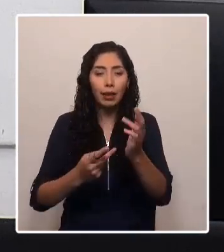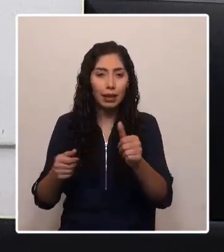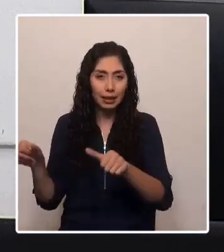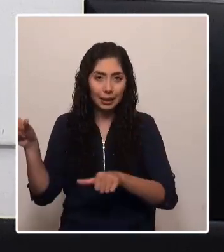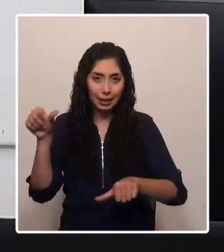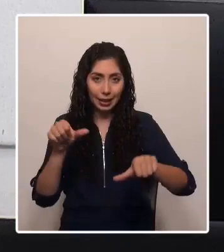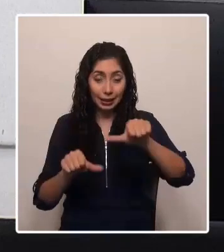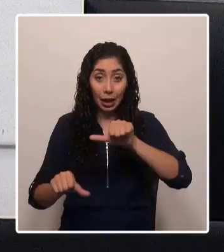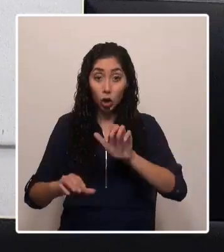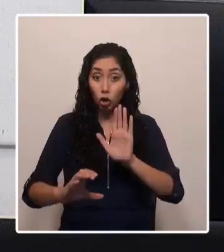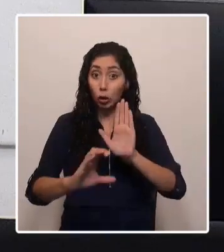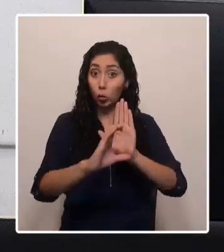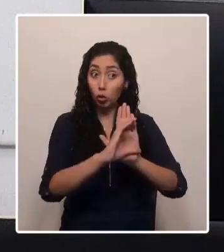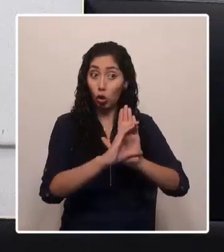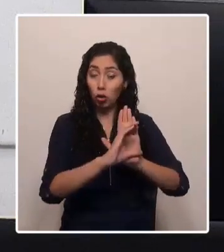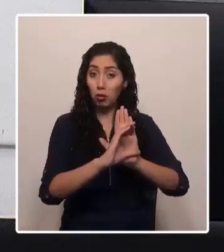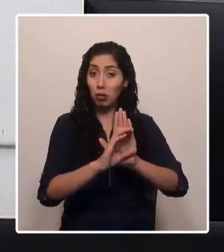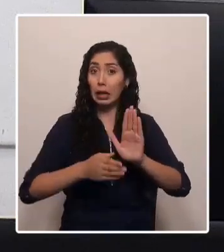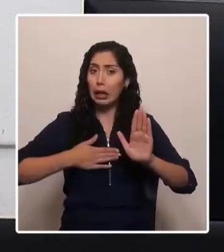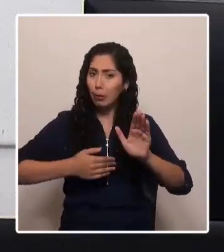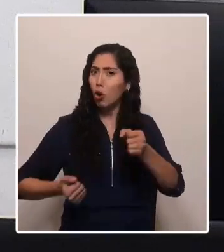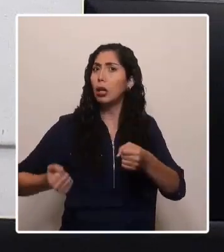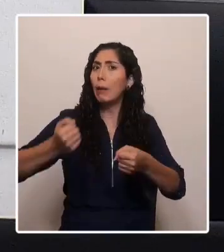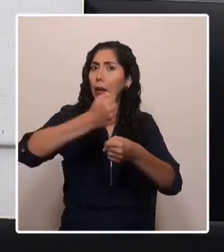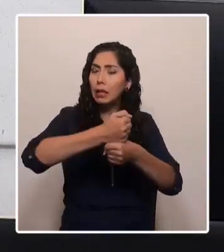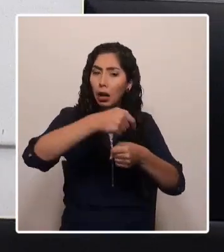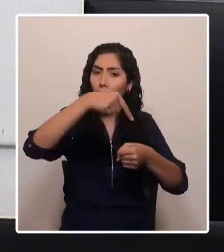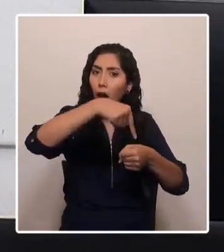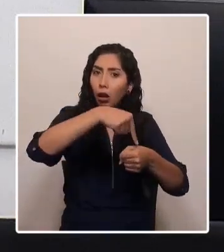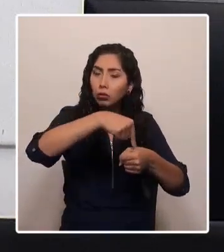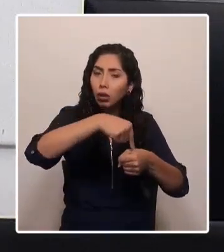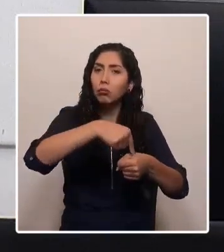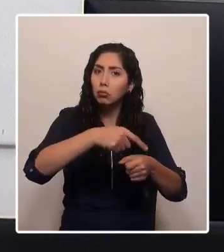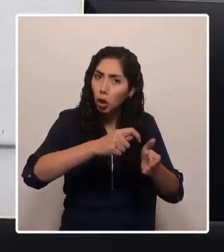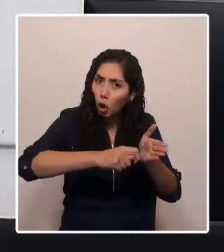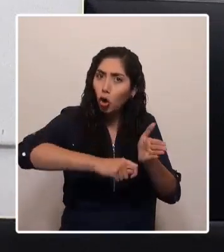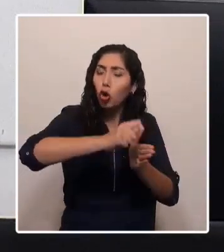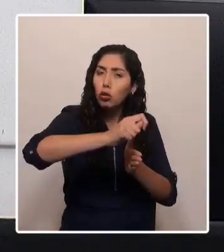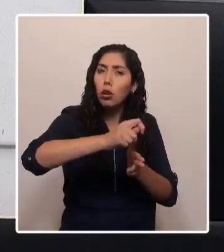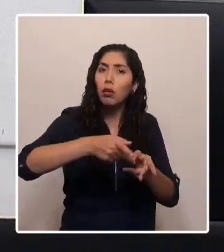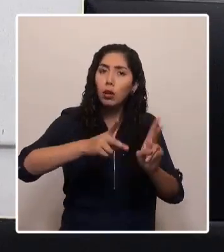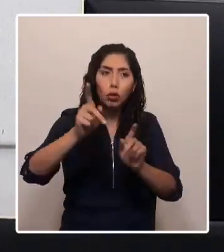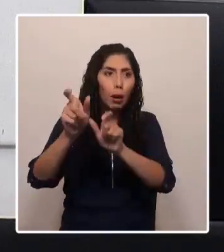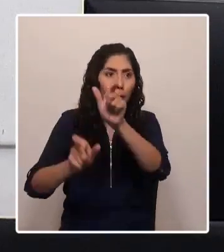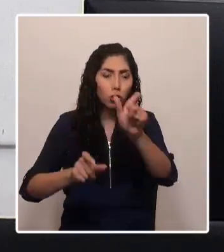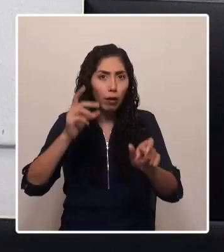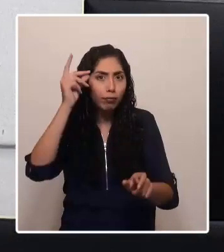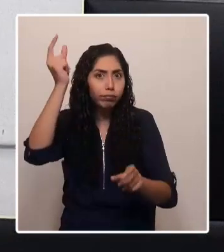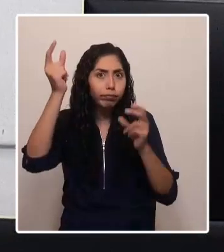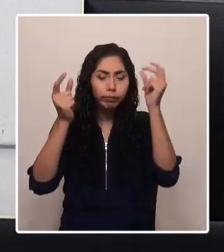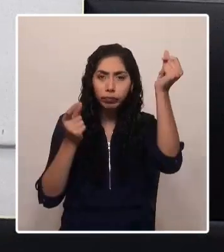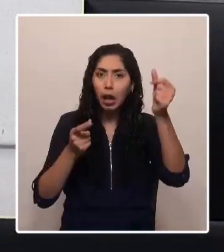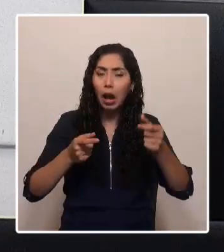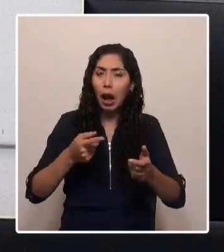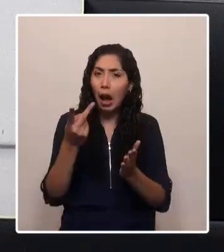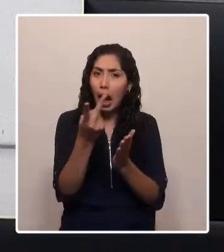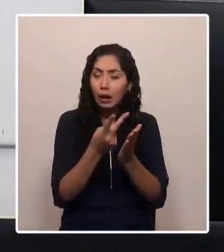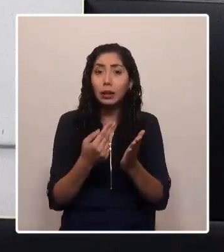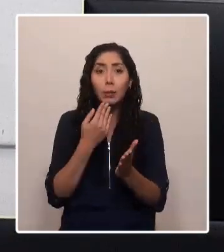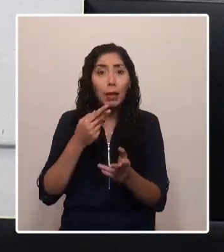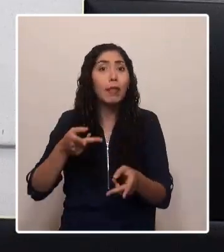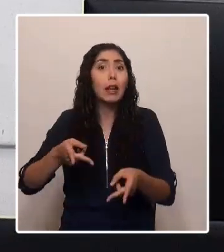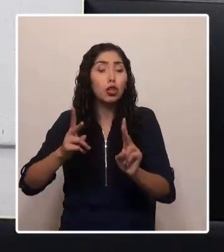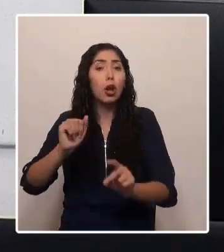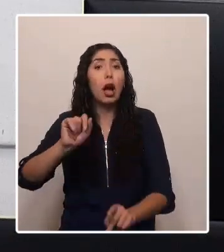reemplazar al menos reconoce a todas las personas la libertad de crear y difundir las artes, así como el derecho de autor. De ese modo,